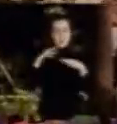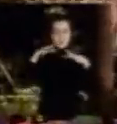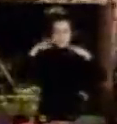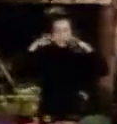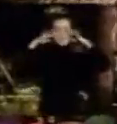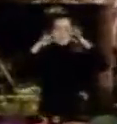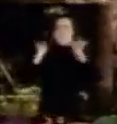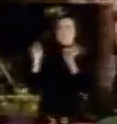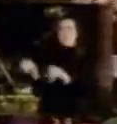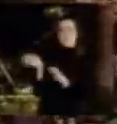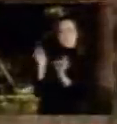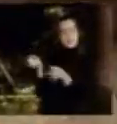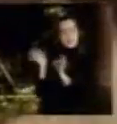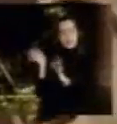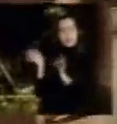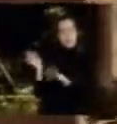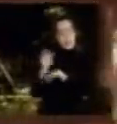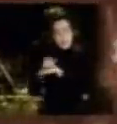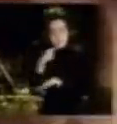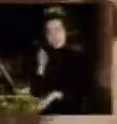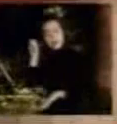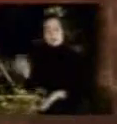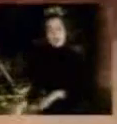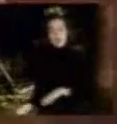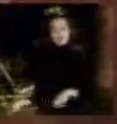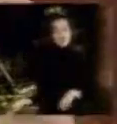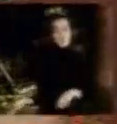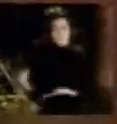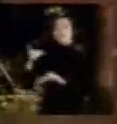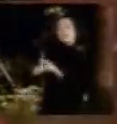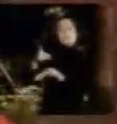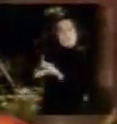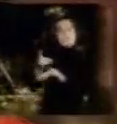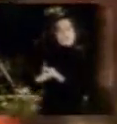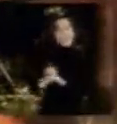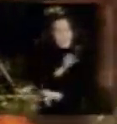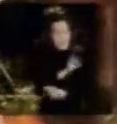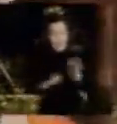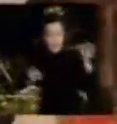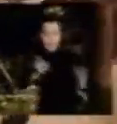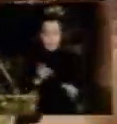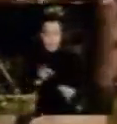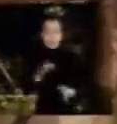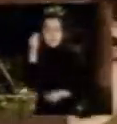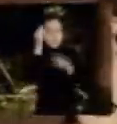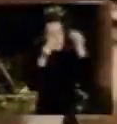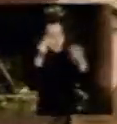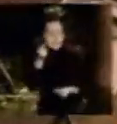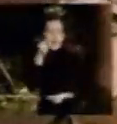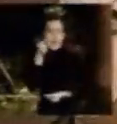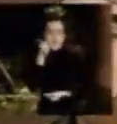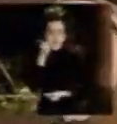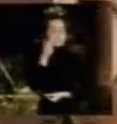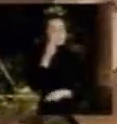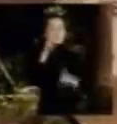la verdad lo que dice mi amiga. Me pide que por las islas me preocupara con un bonito tema